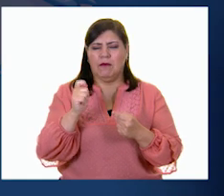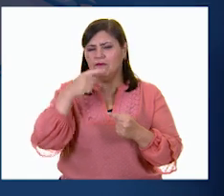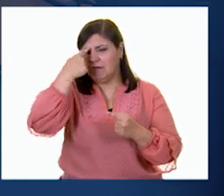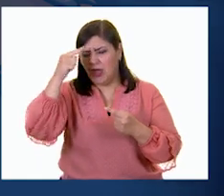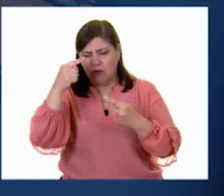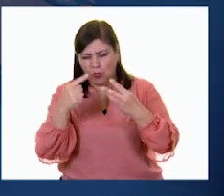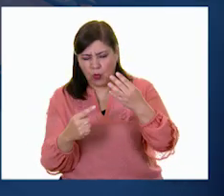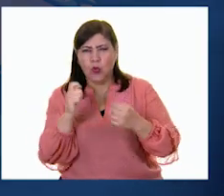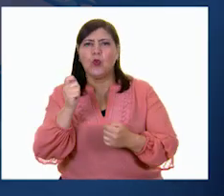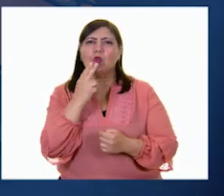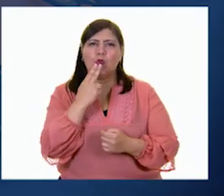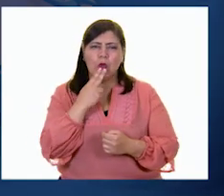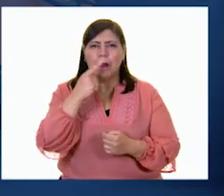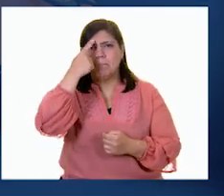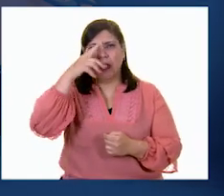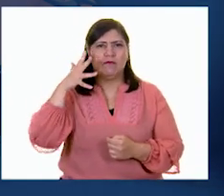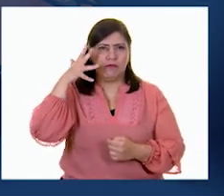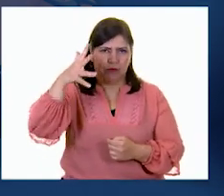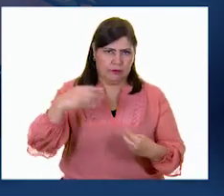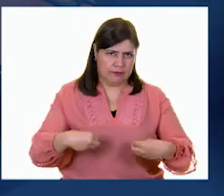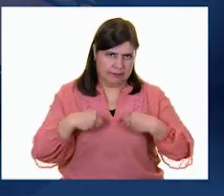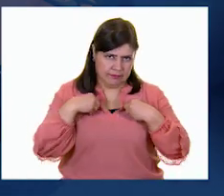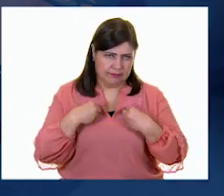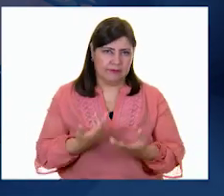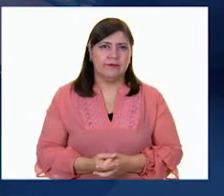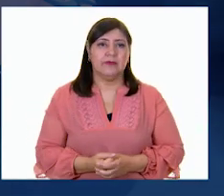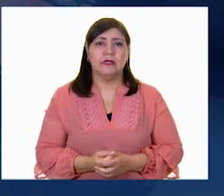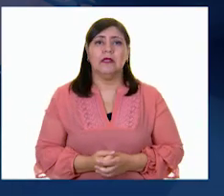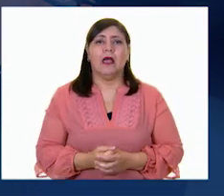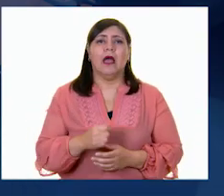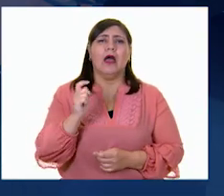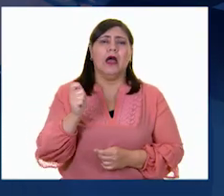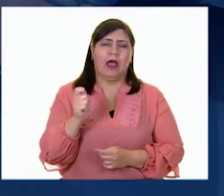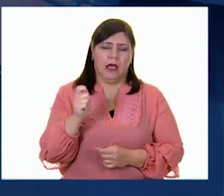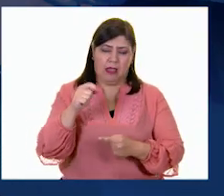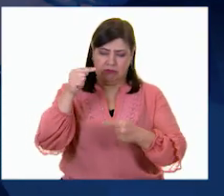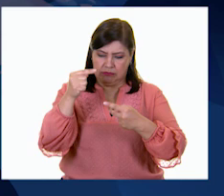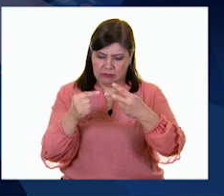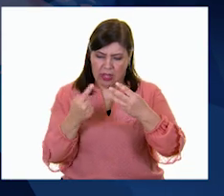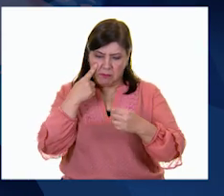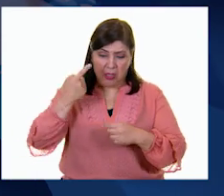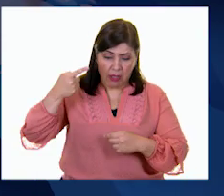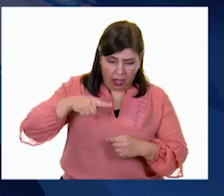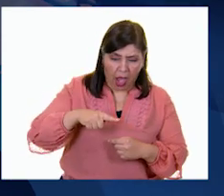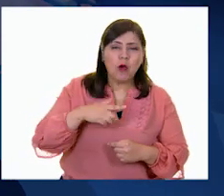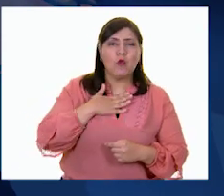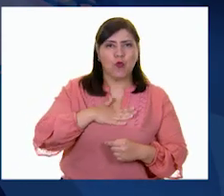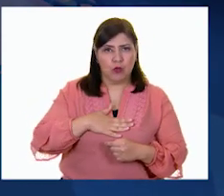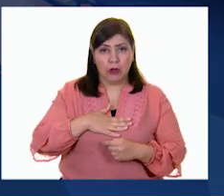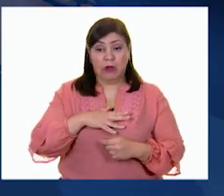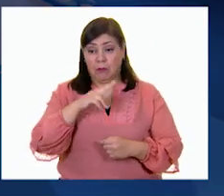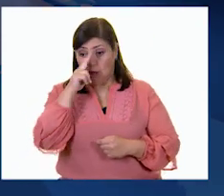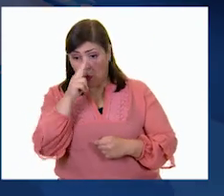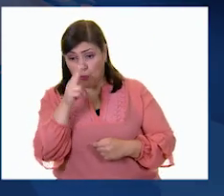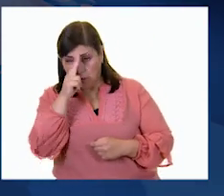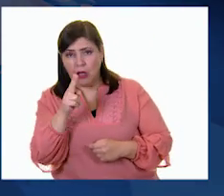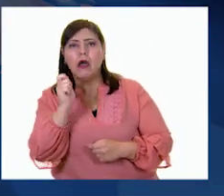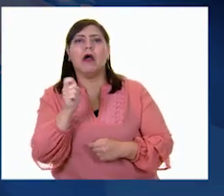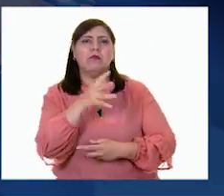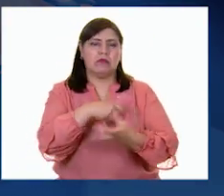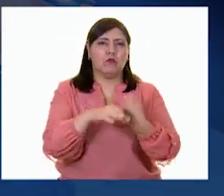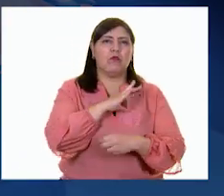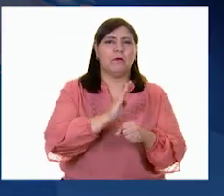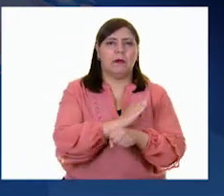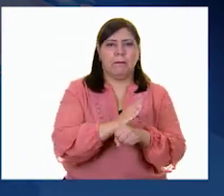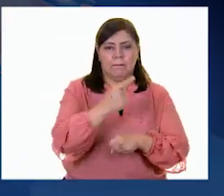fáciles, útiles, necesarios y provechosos. Lo que nos mandan es justo. Lo que nos prohíben es en beneficio nuestro y de nuestros